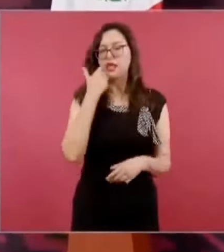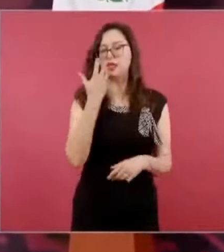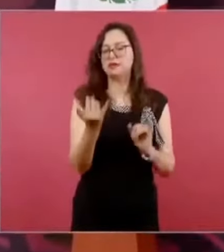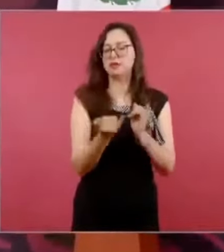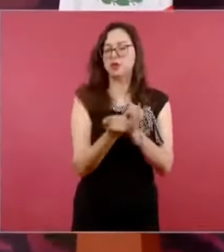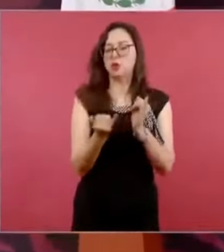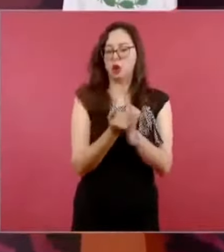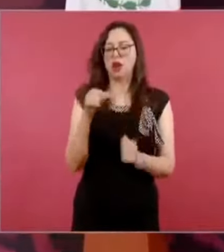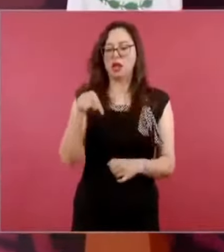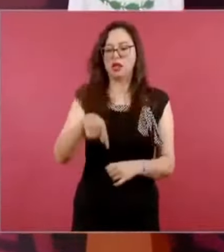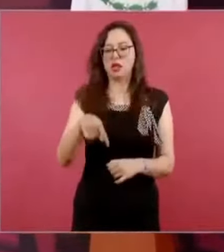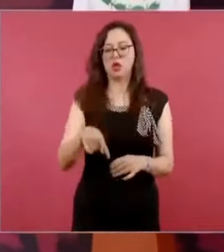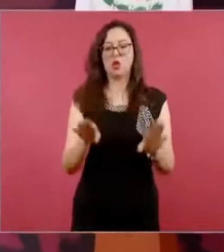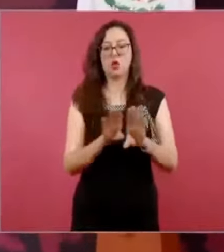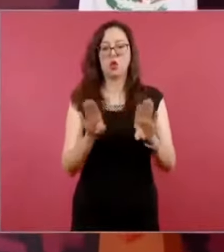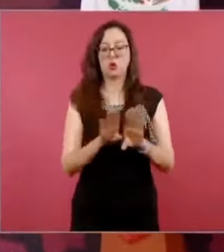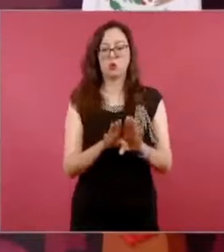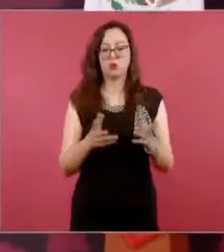Corporal.